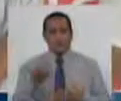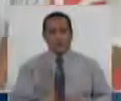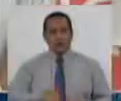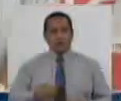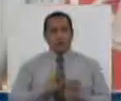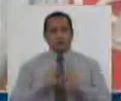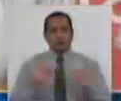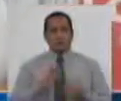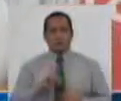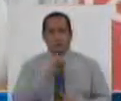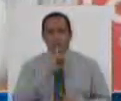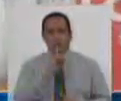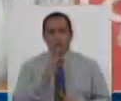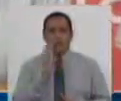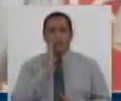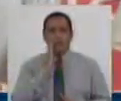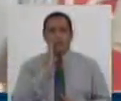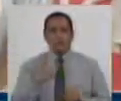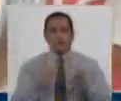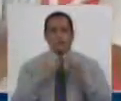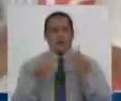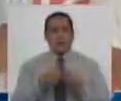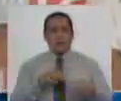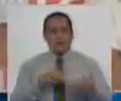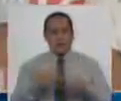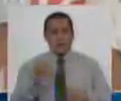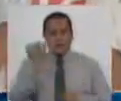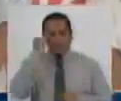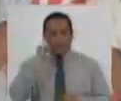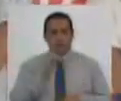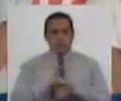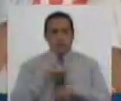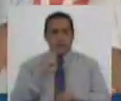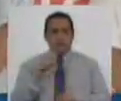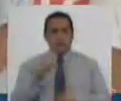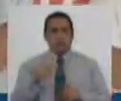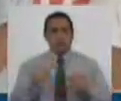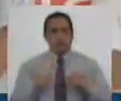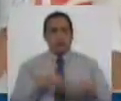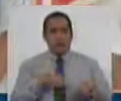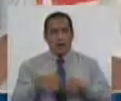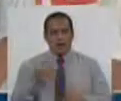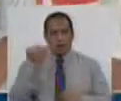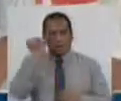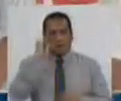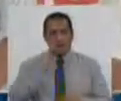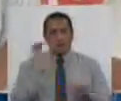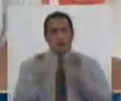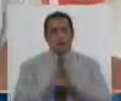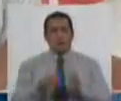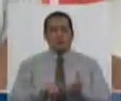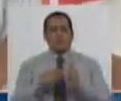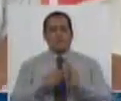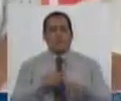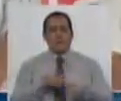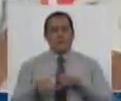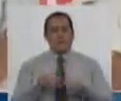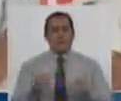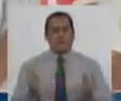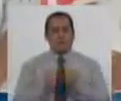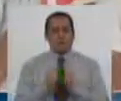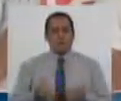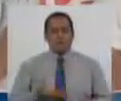ningún padre o madre de familia hace ideología sobre eso. Yo hago ideología sobre lo que vamos a hacer con la